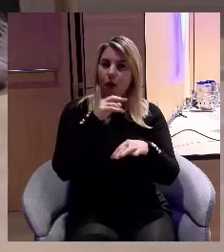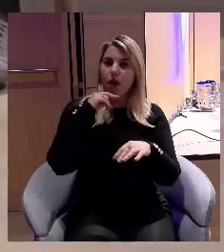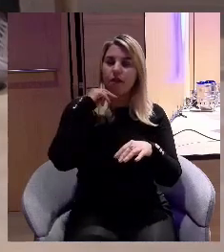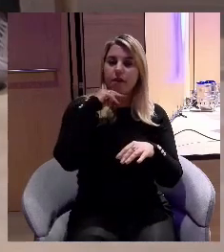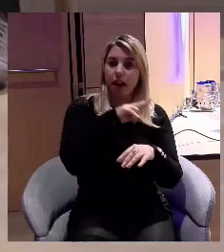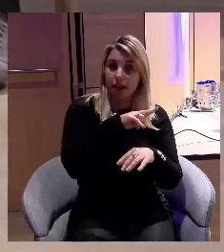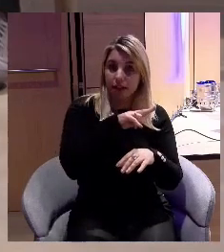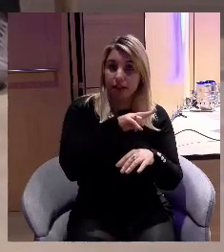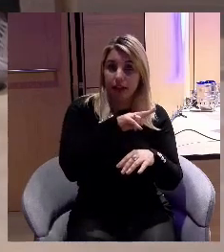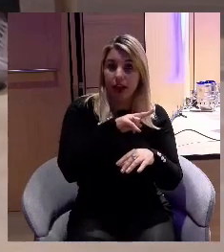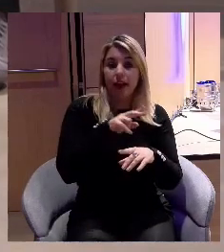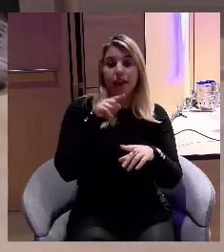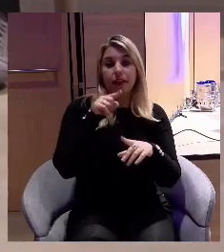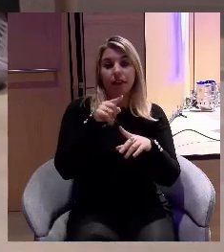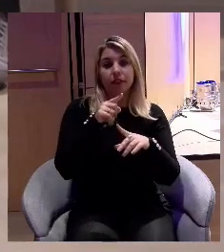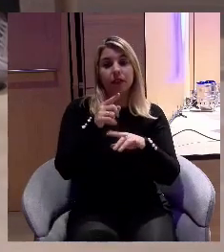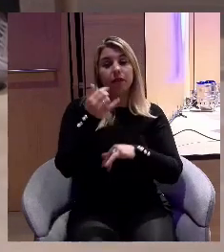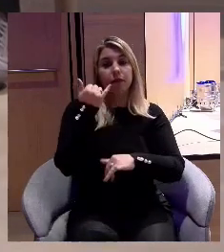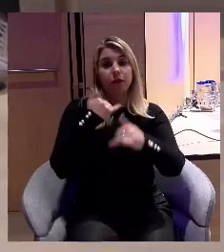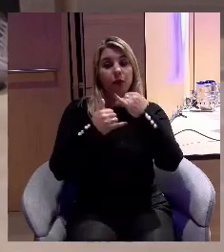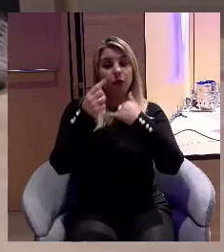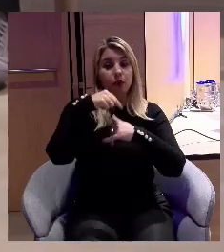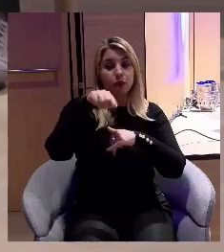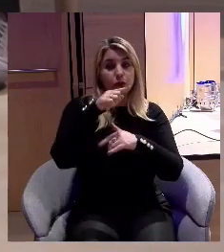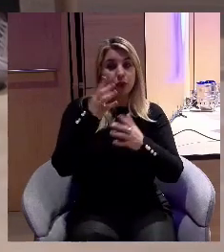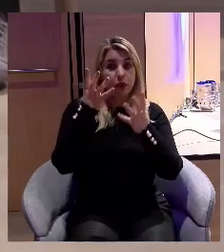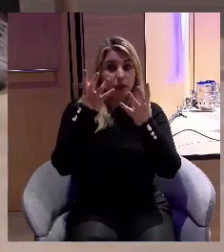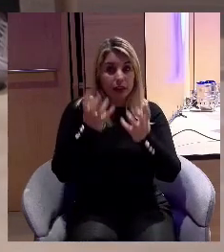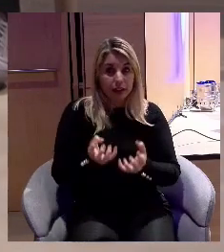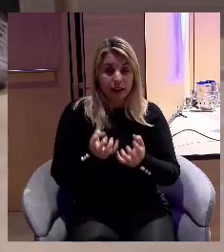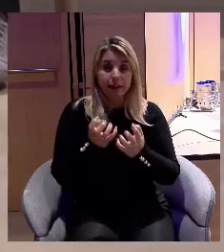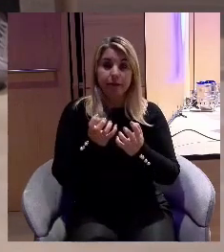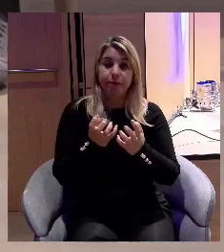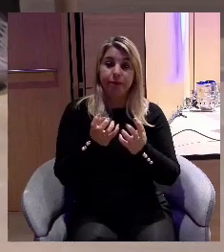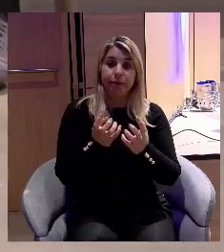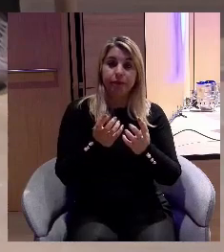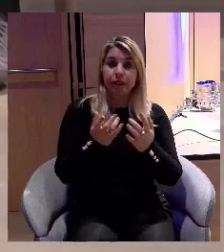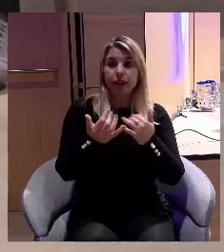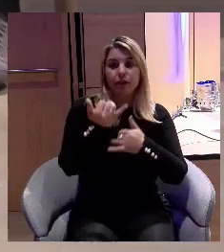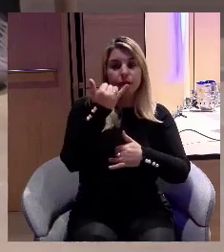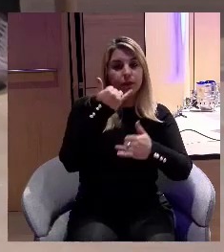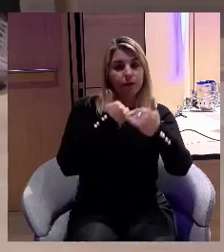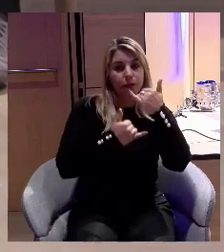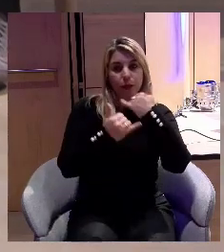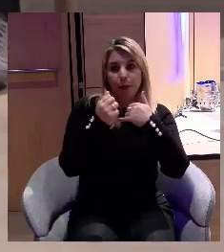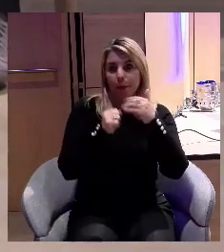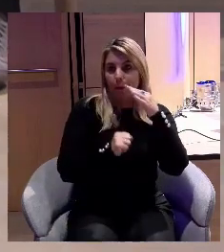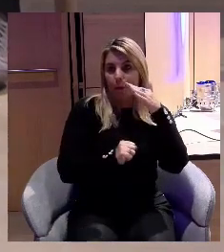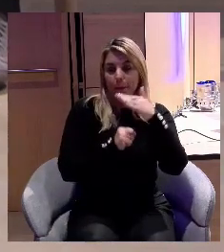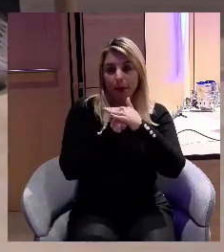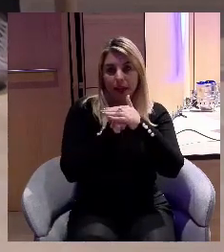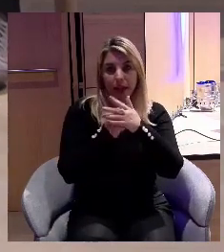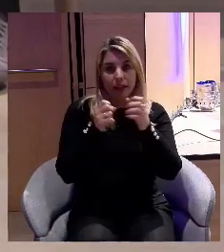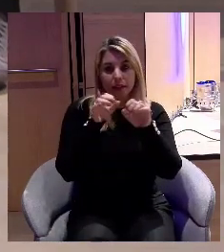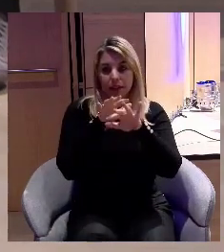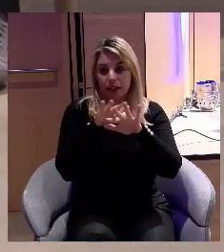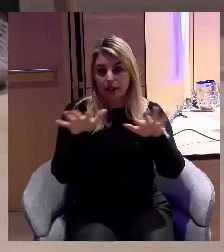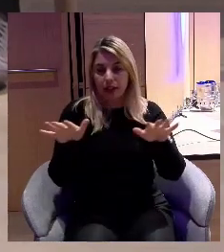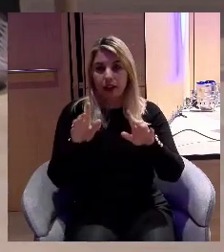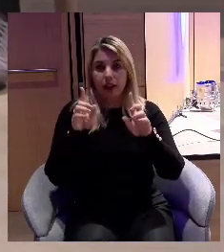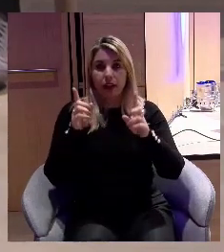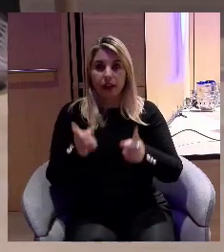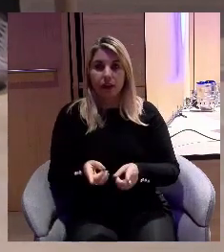muy pequeño, pero claro, nosotros queremos aperturar toda la información posible, tanto de redes, si por ejemplo